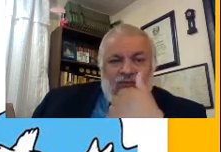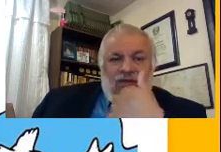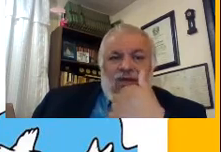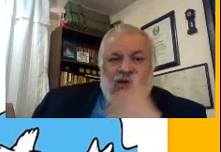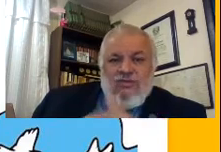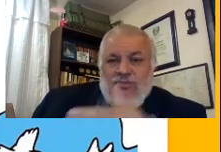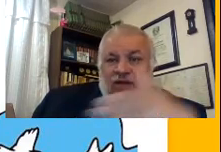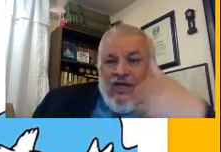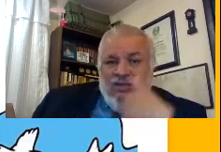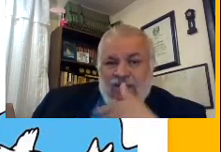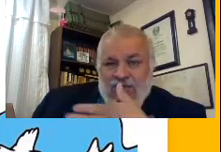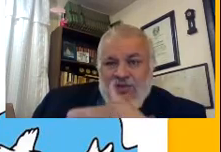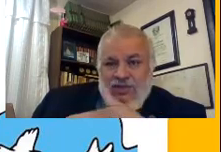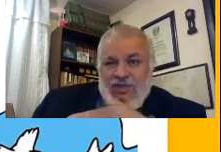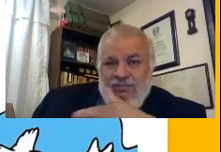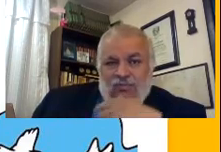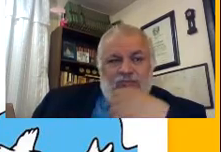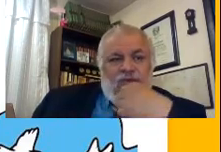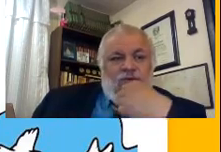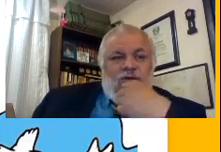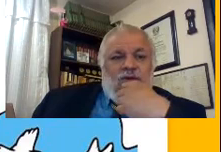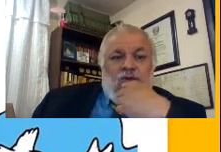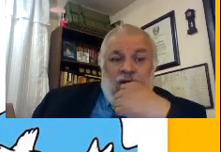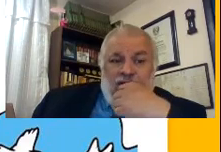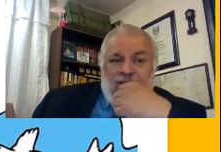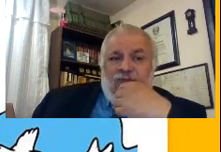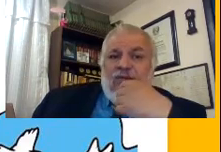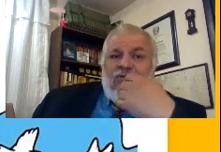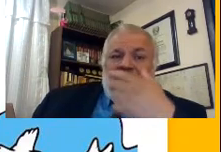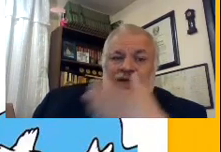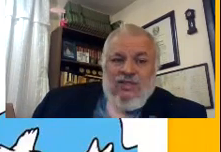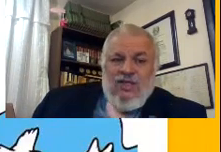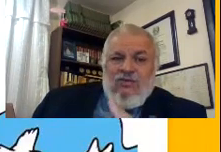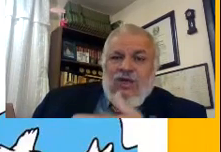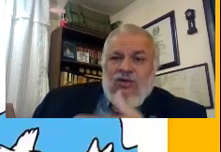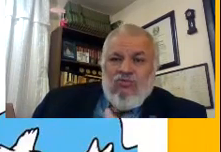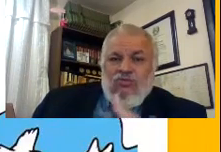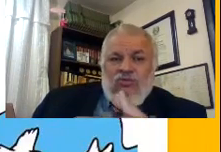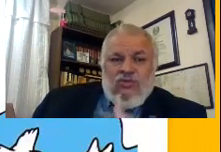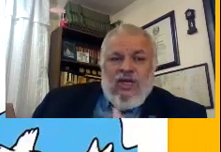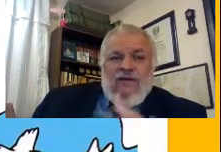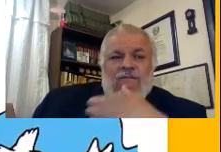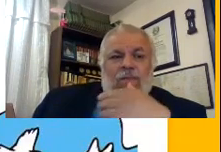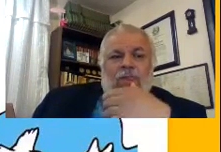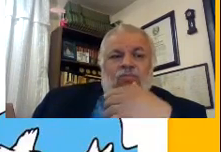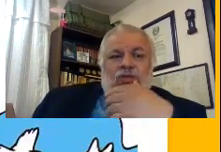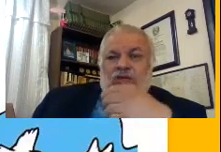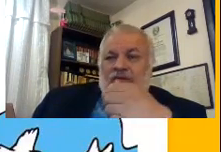tiempo, casos similares cercanos en el tiempo, lugar, individuos que residen en un lugar común o